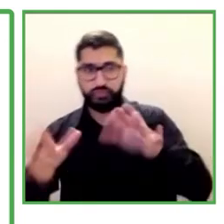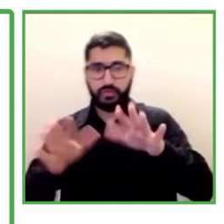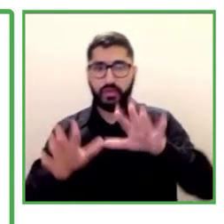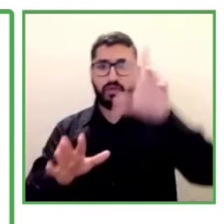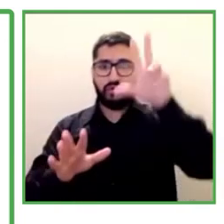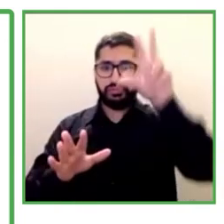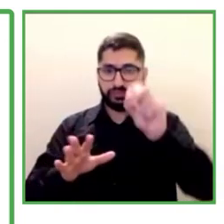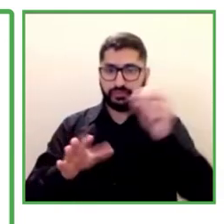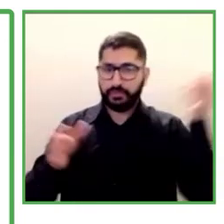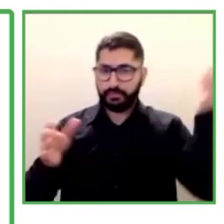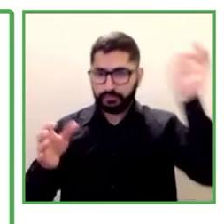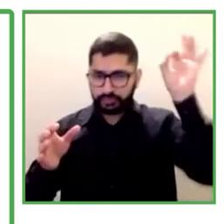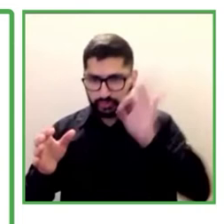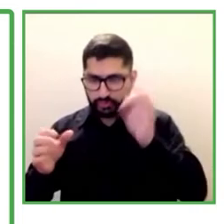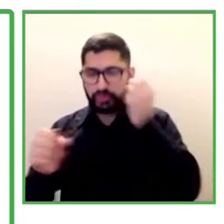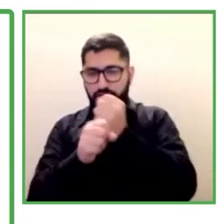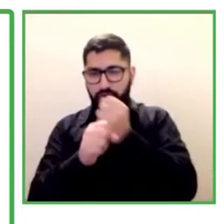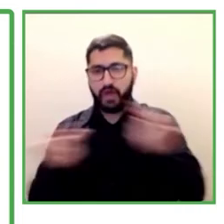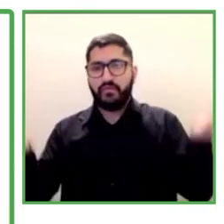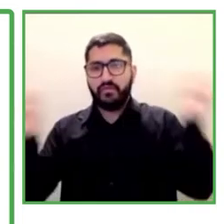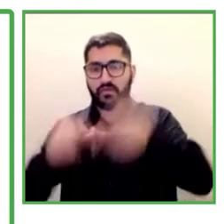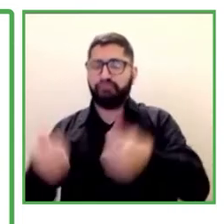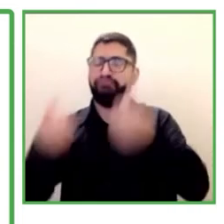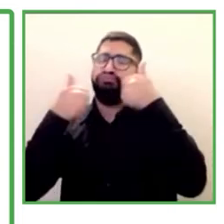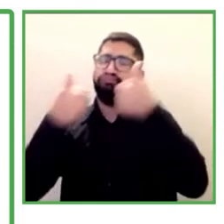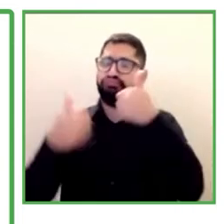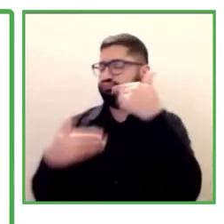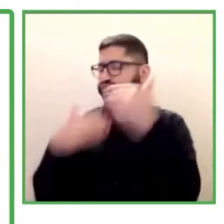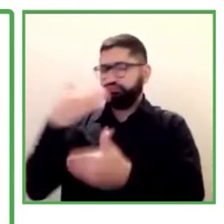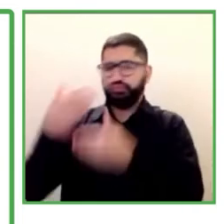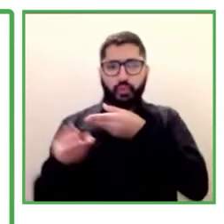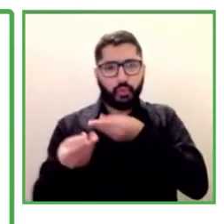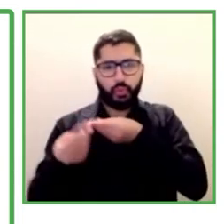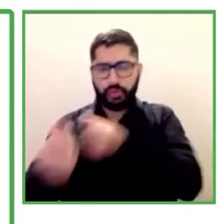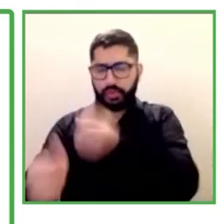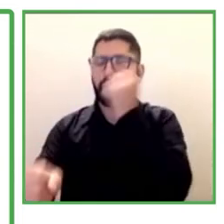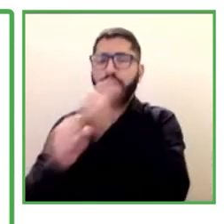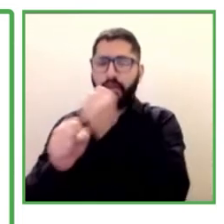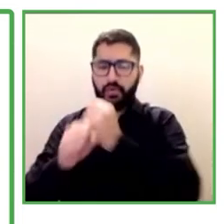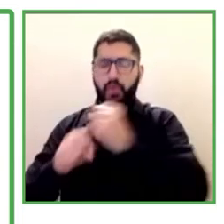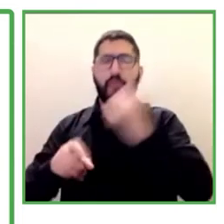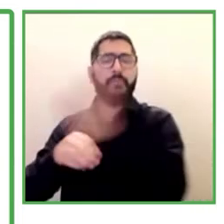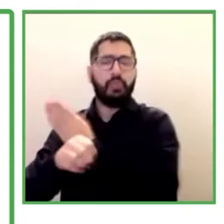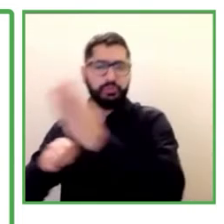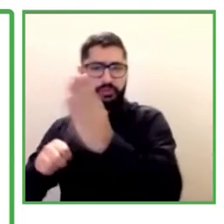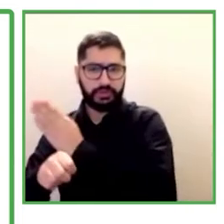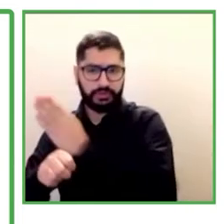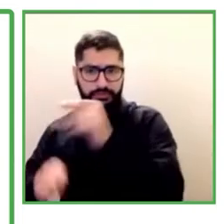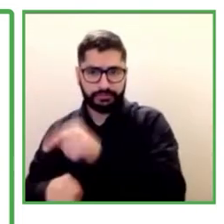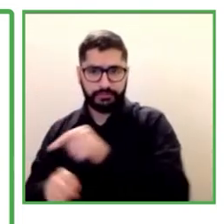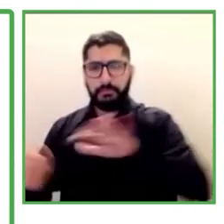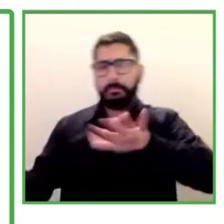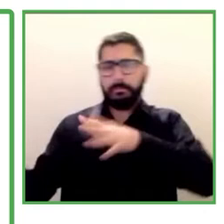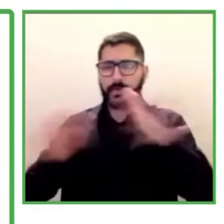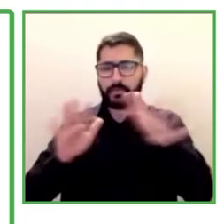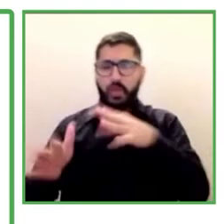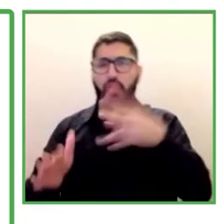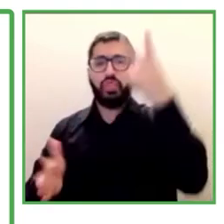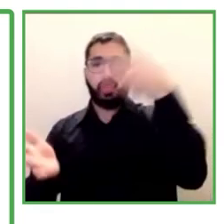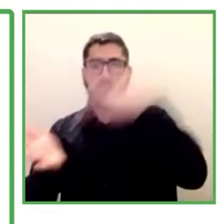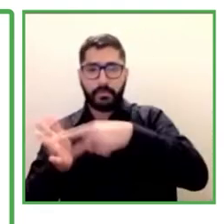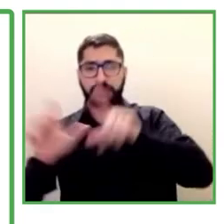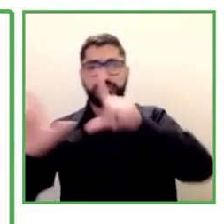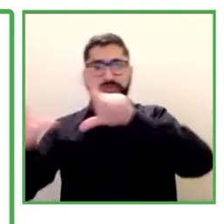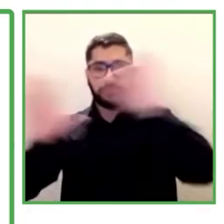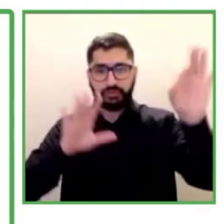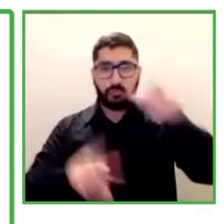misma empresa respecto a un universo de 2.700 personas como promedio anual. En relación a nuestro programa de